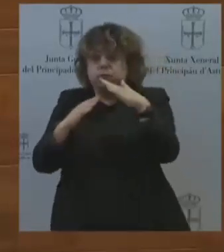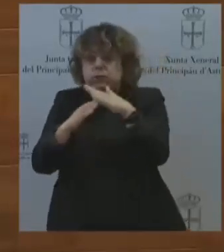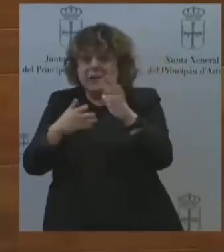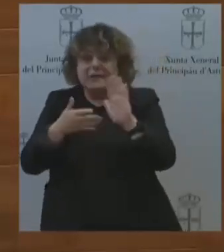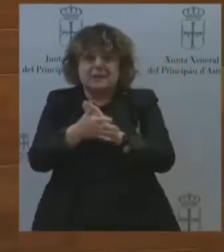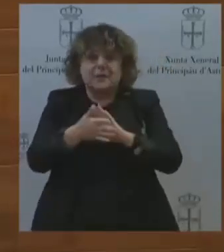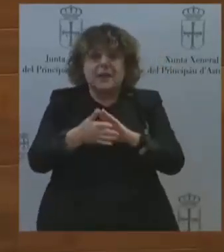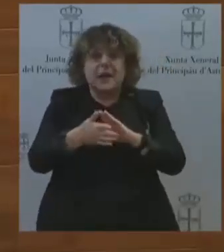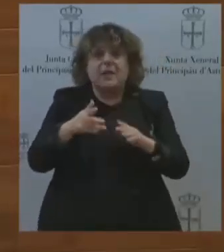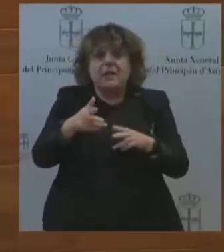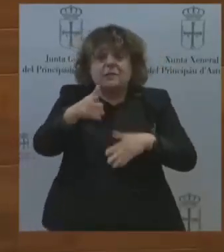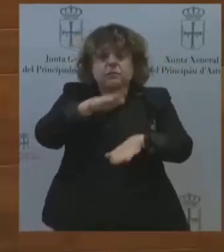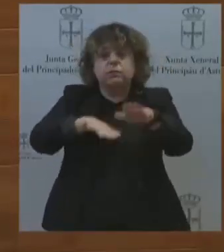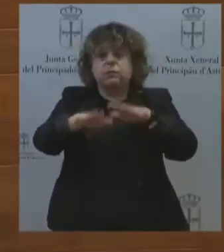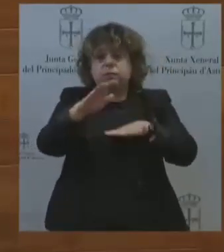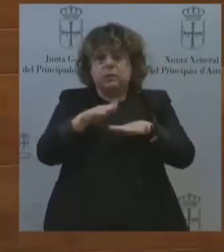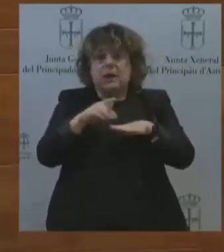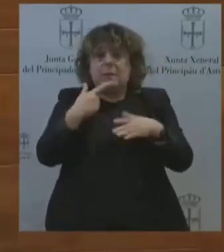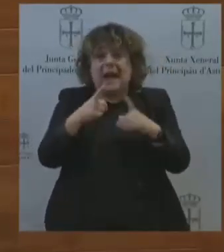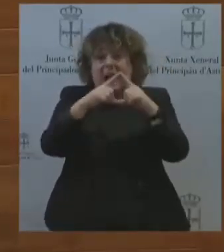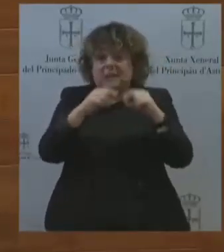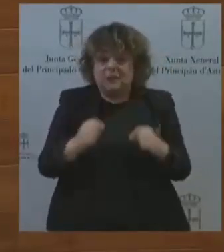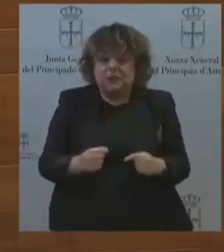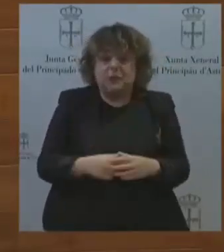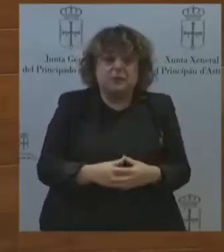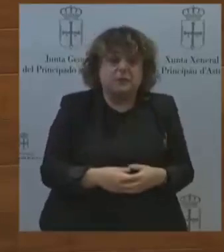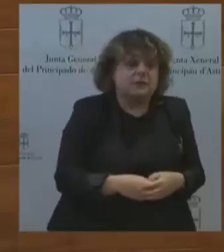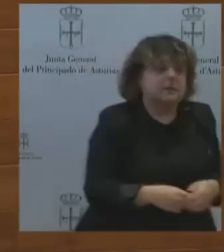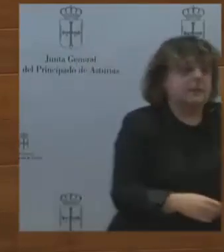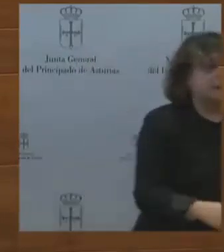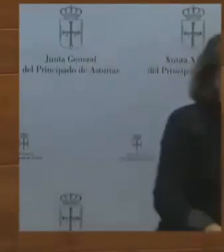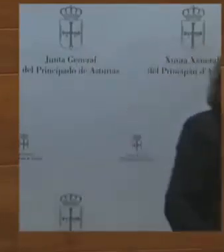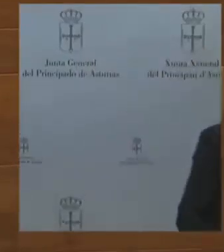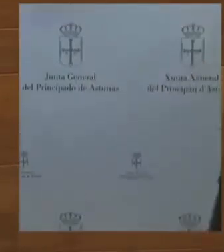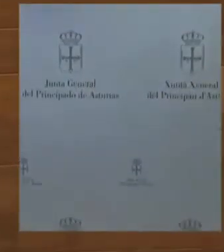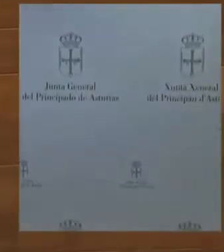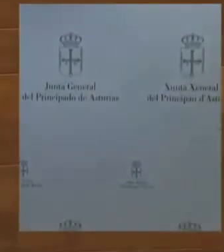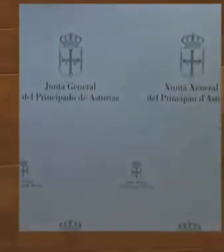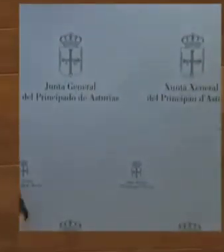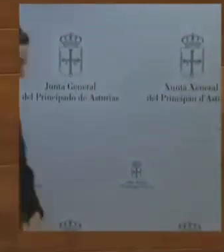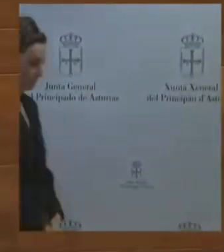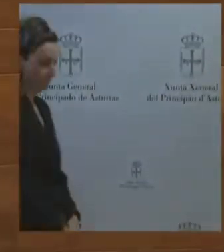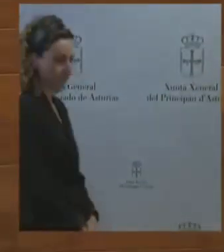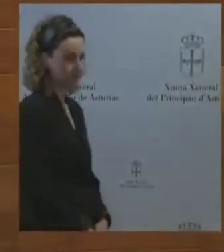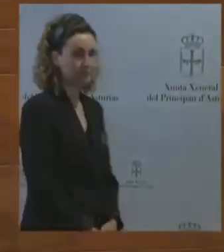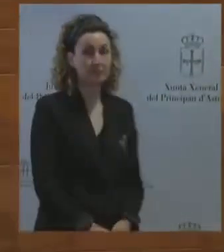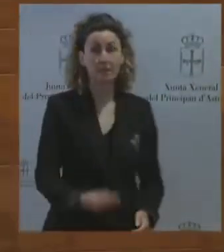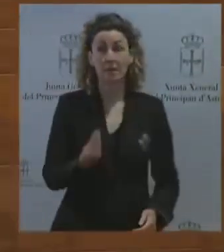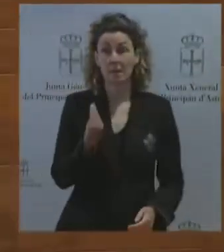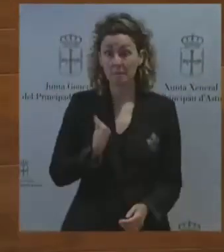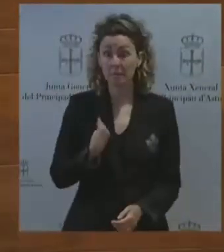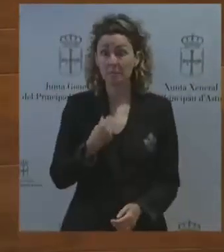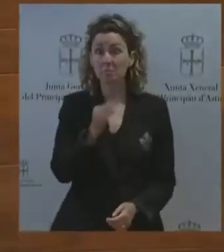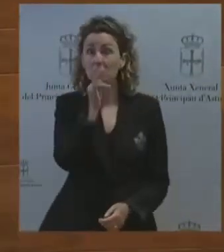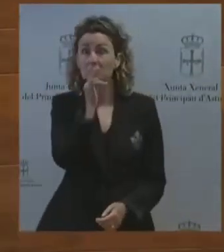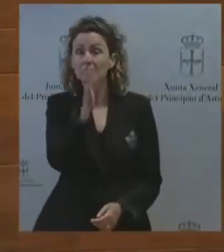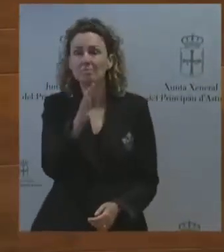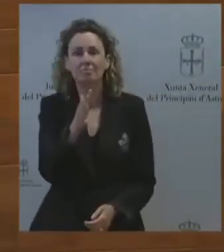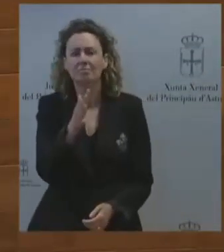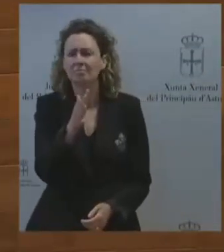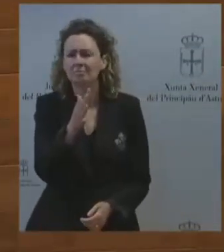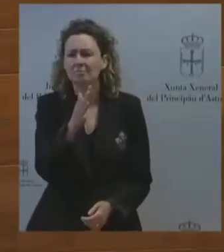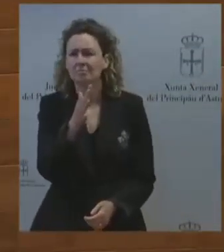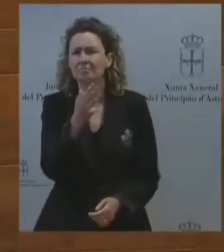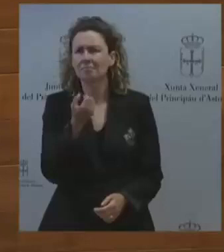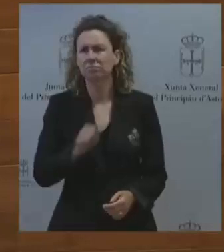Asturias, porque han sido incapaces de cumplir lo que han prometido. Incapaces, desde hace más de una década, de dar